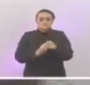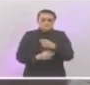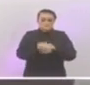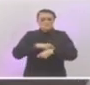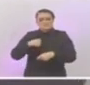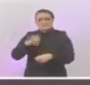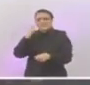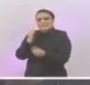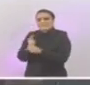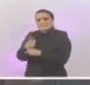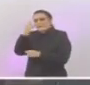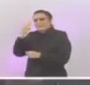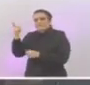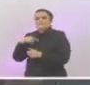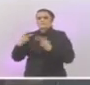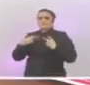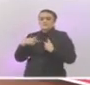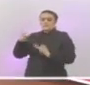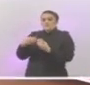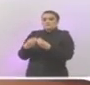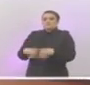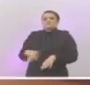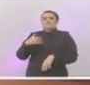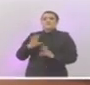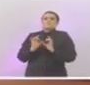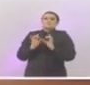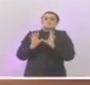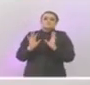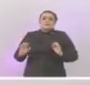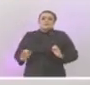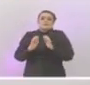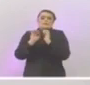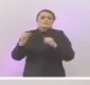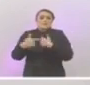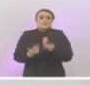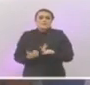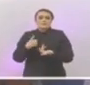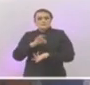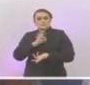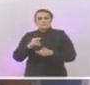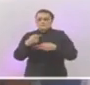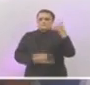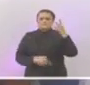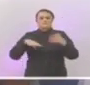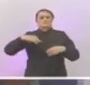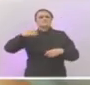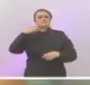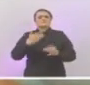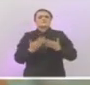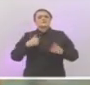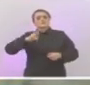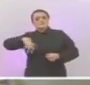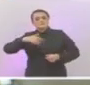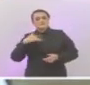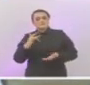facilitar la localización de estas personas en casos de emergencia. Por todos estos esfuerzos, quiero agradecer